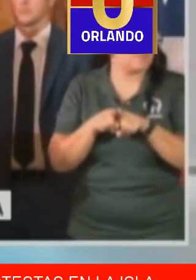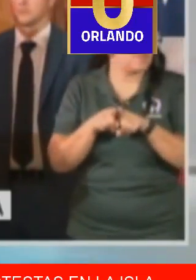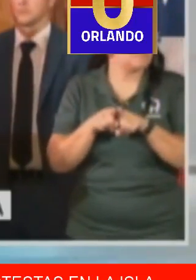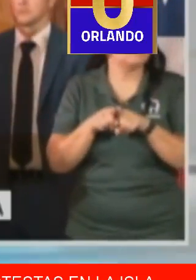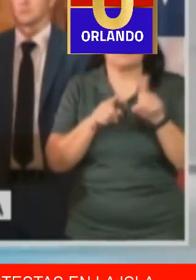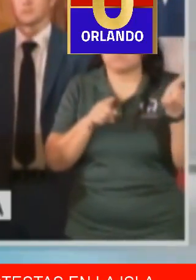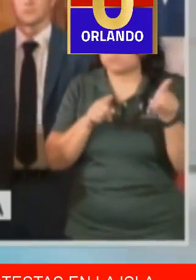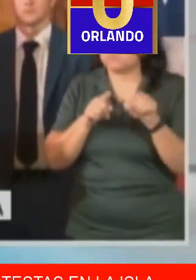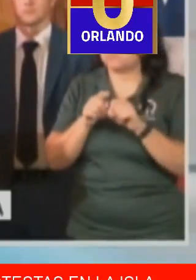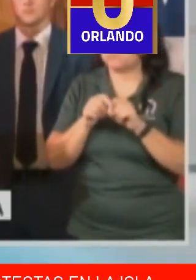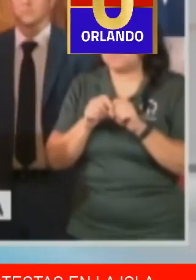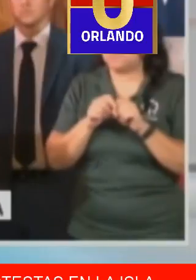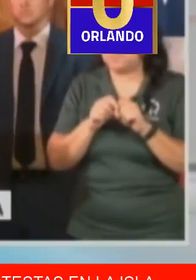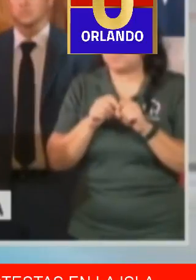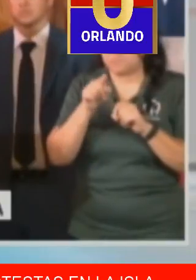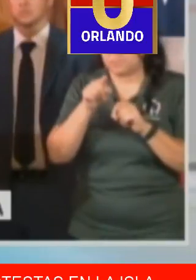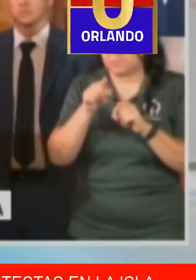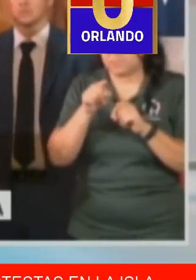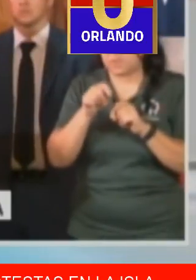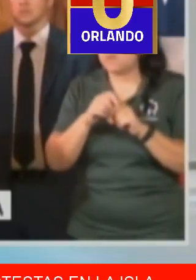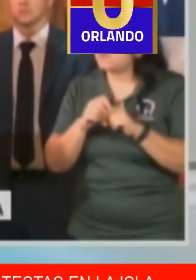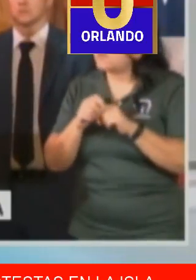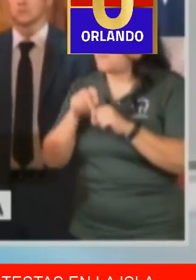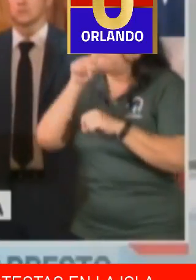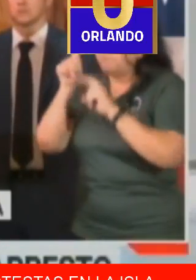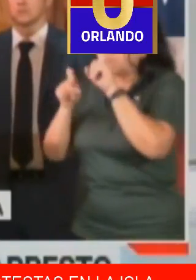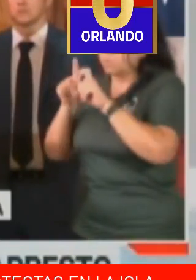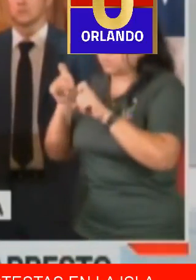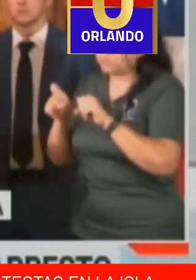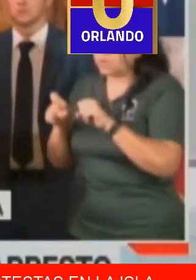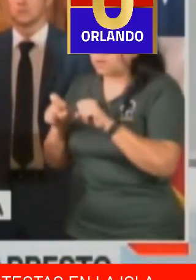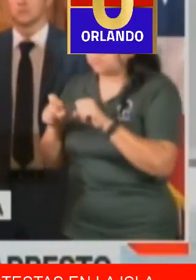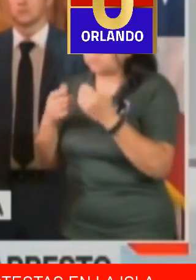Noticioso y El Nuevo Día. Sí, le pregunto, gobernador, ¿qué le parece que ya